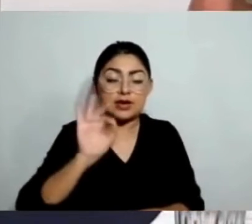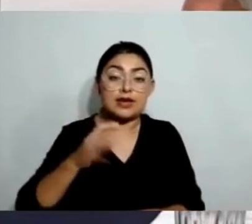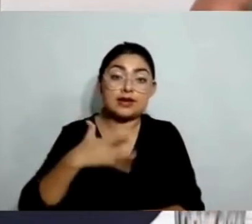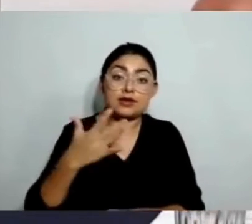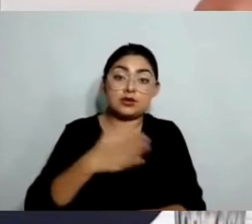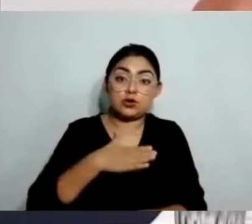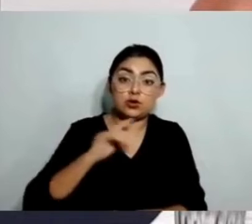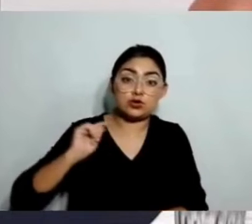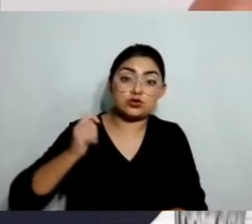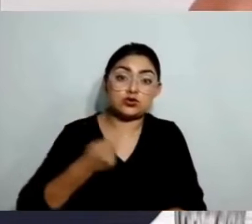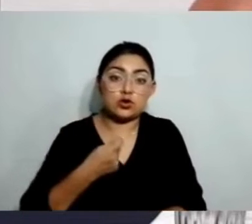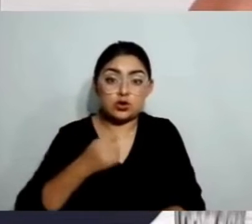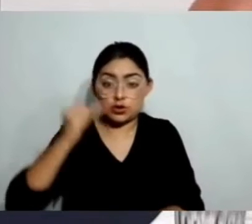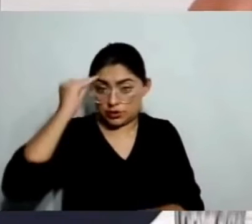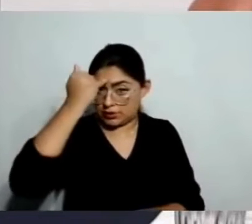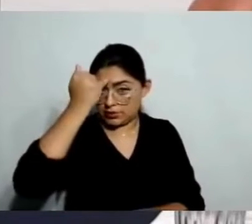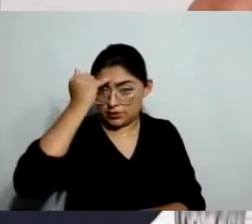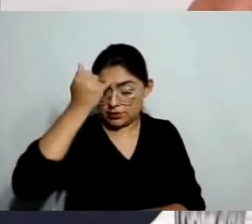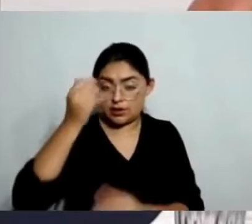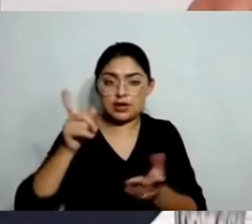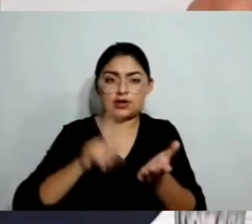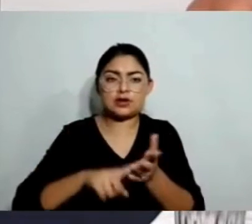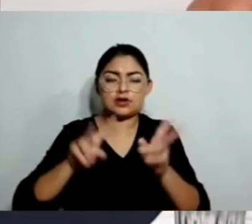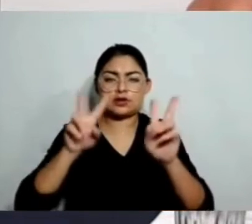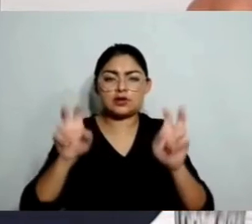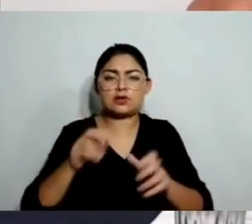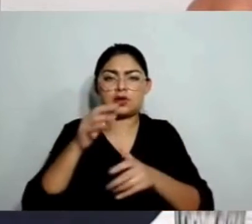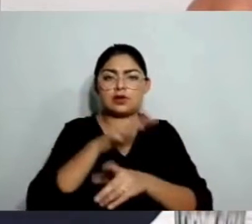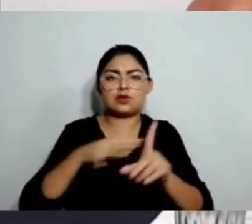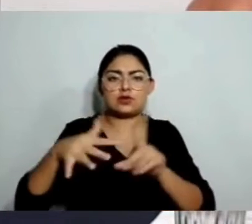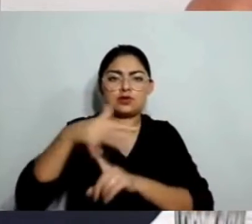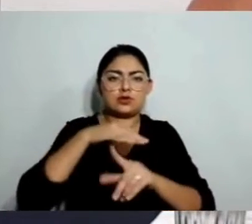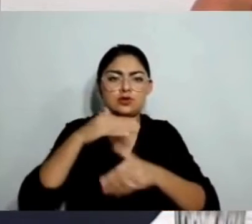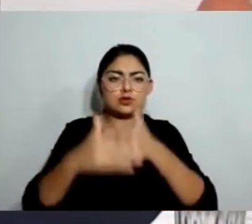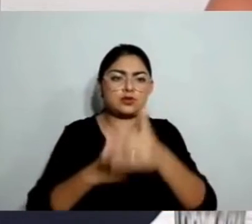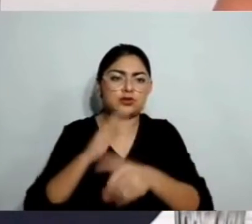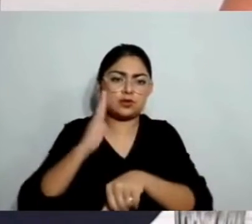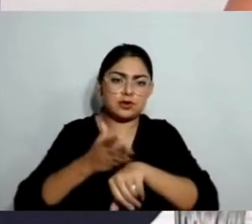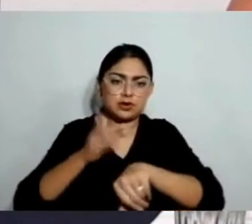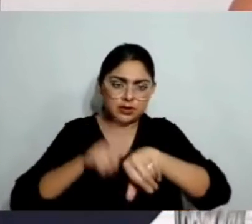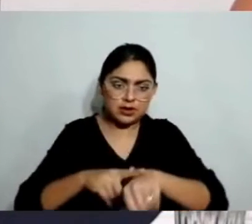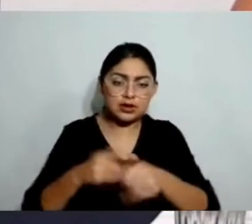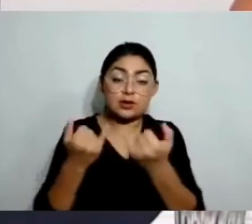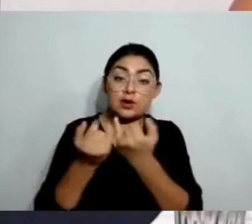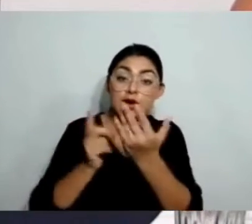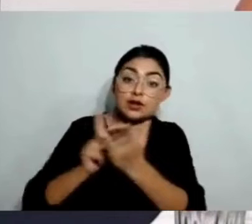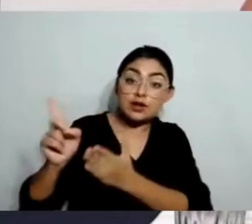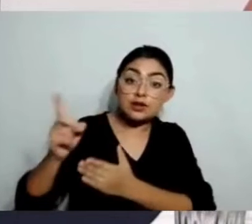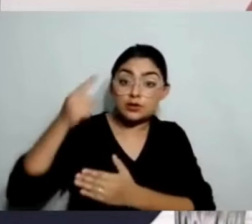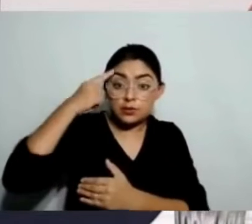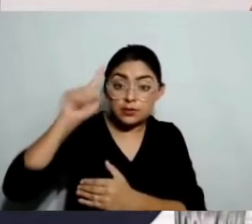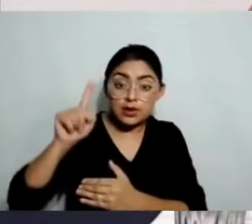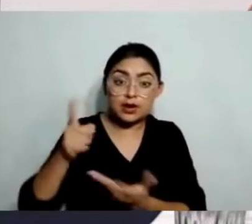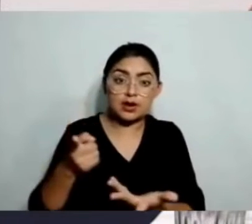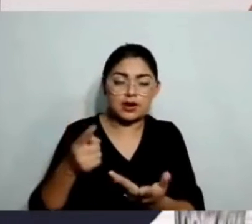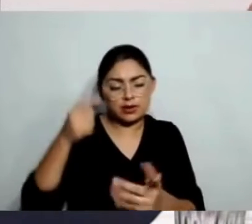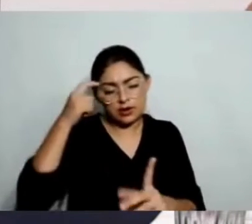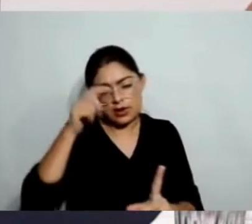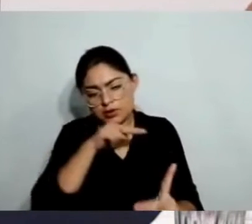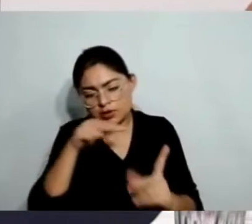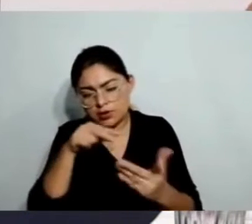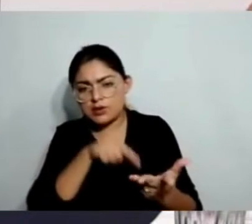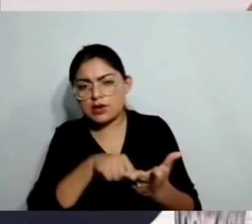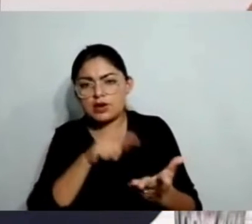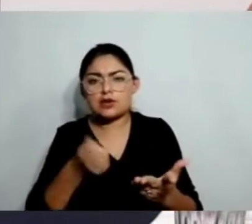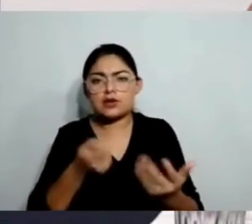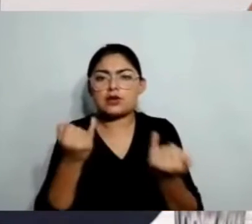contexto de una detención en el contexto de un proceso penal el derecho a la interpretación la autodescripción en sí misma vista como